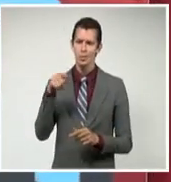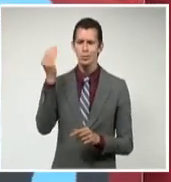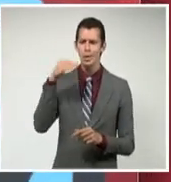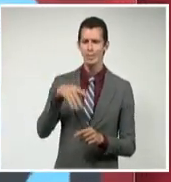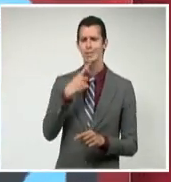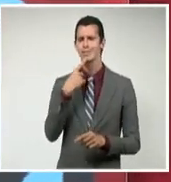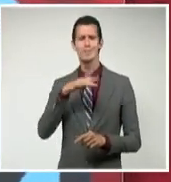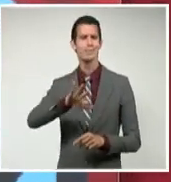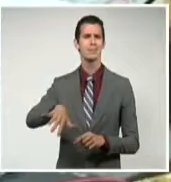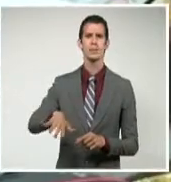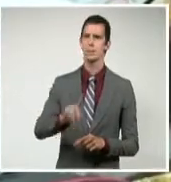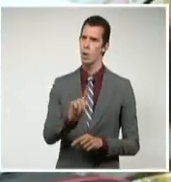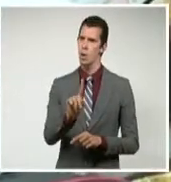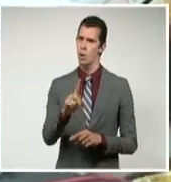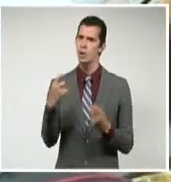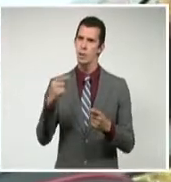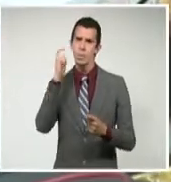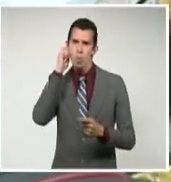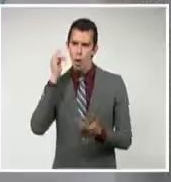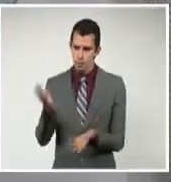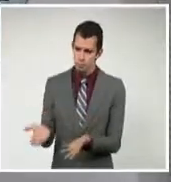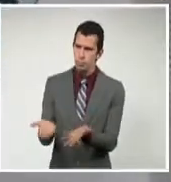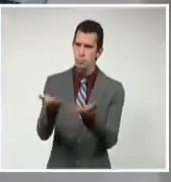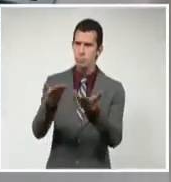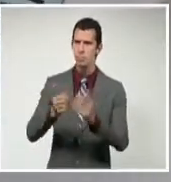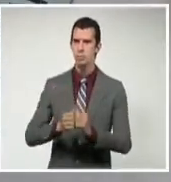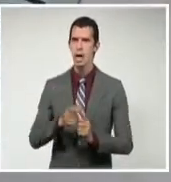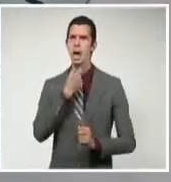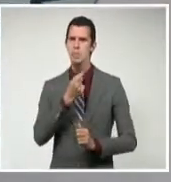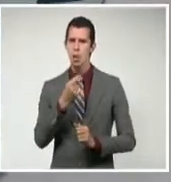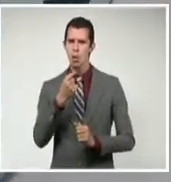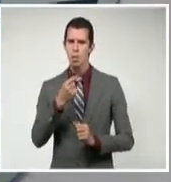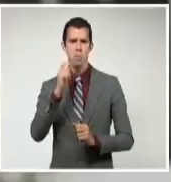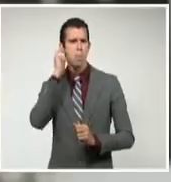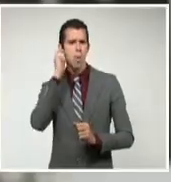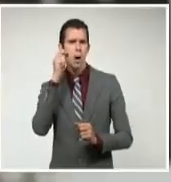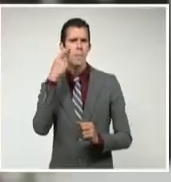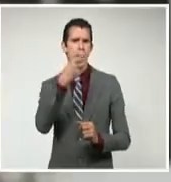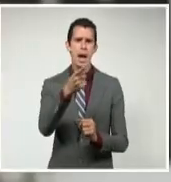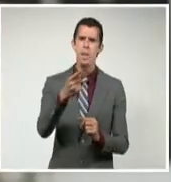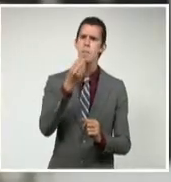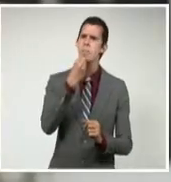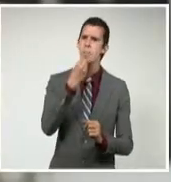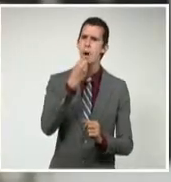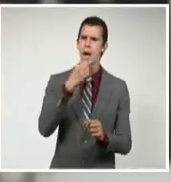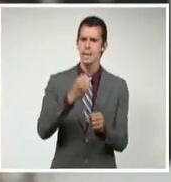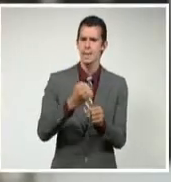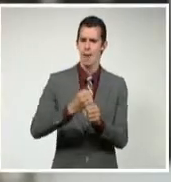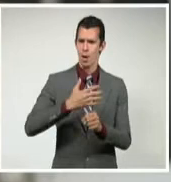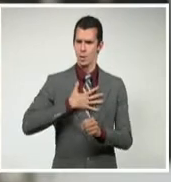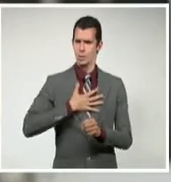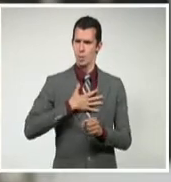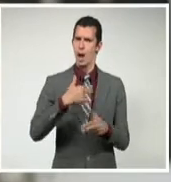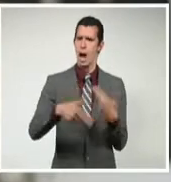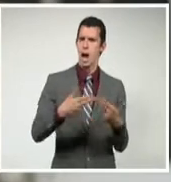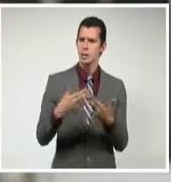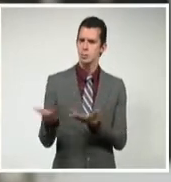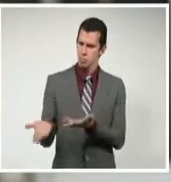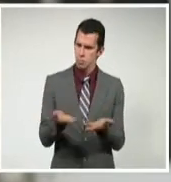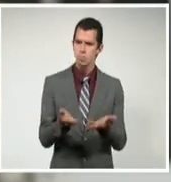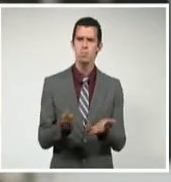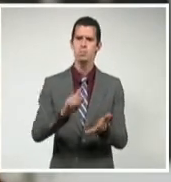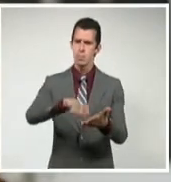también en el modo de gestión económica, en el sector no estatal. Estamos aquí siempre con el legado de